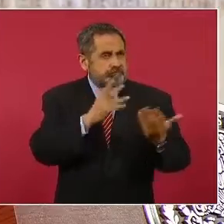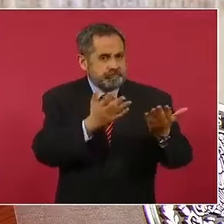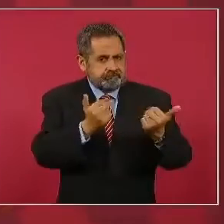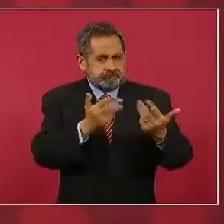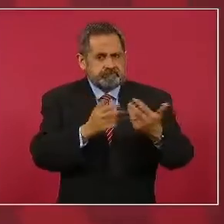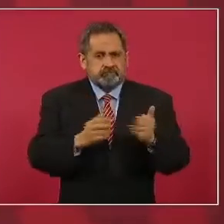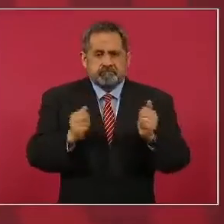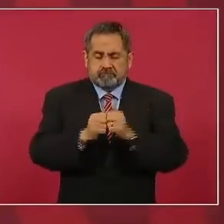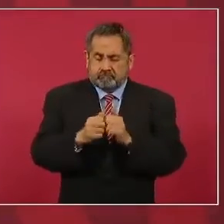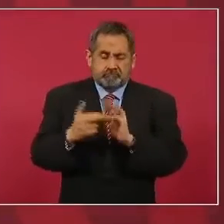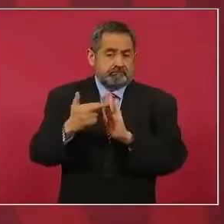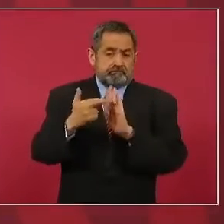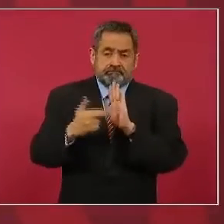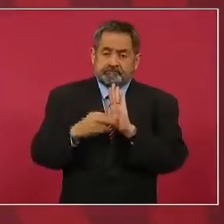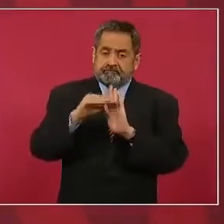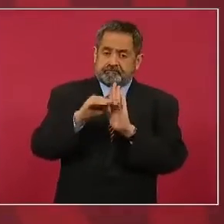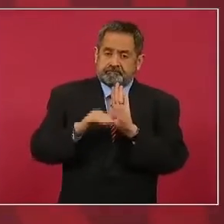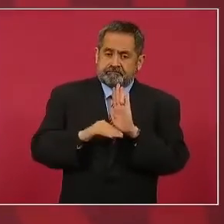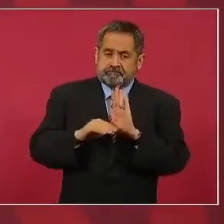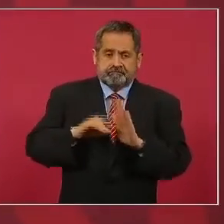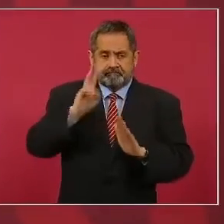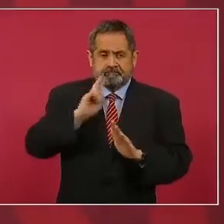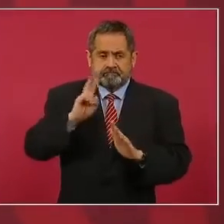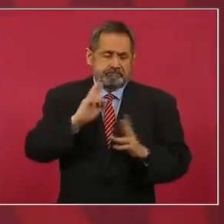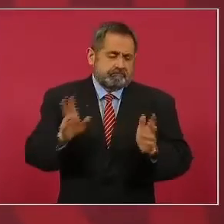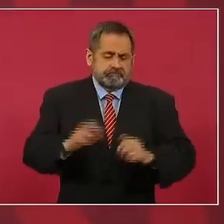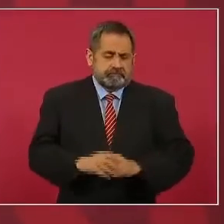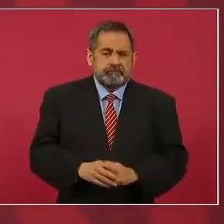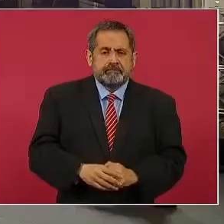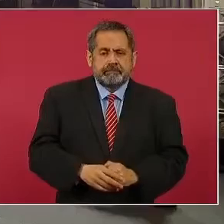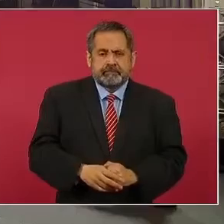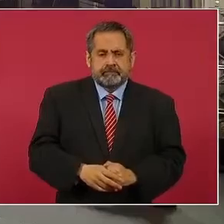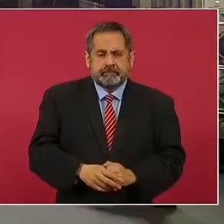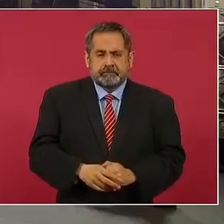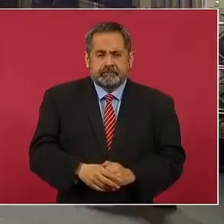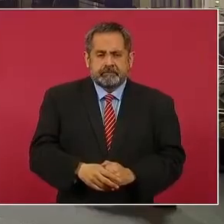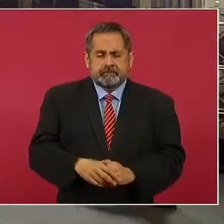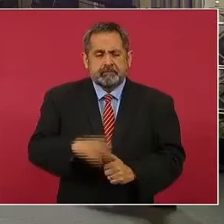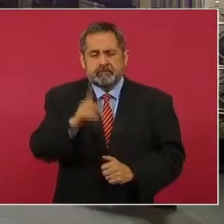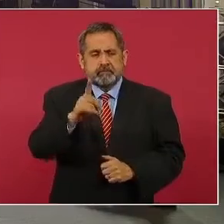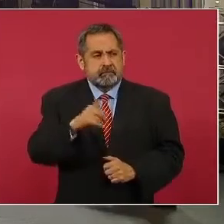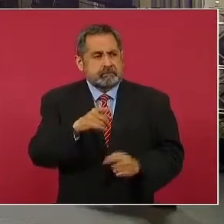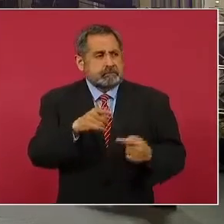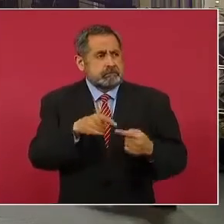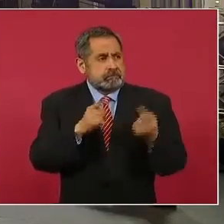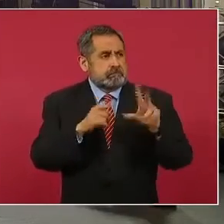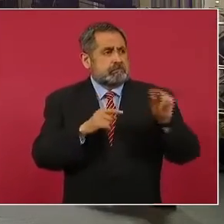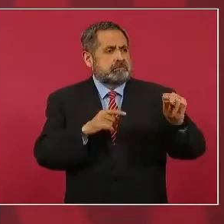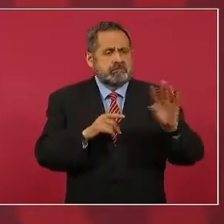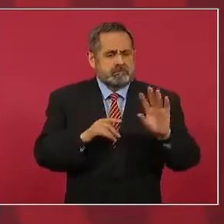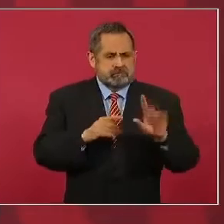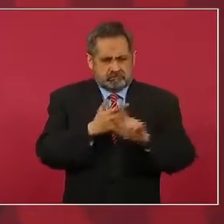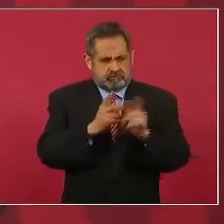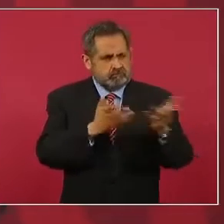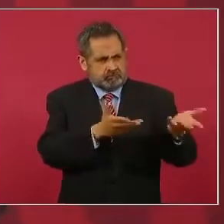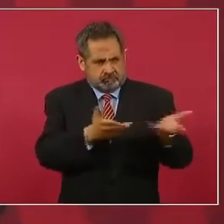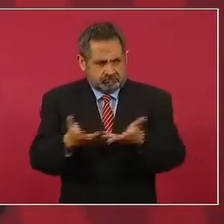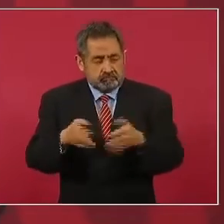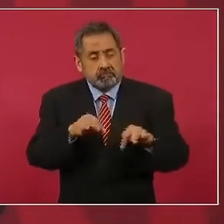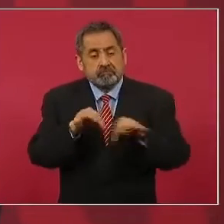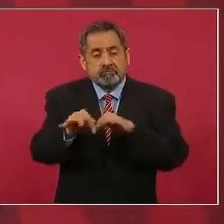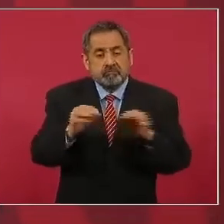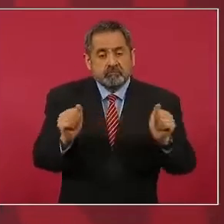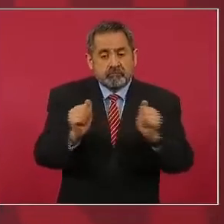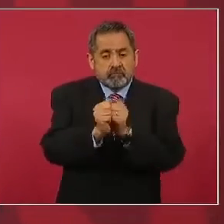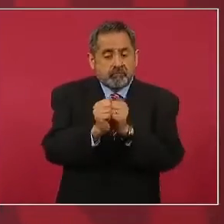de conformidad con las normas. Presidente, no nos oponemos a que se trabaje